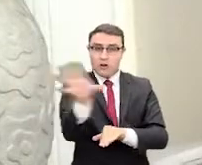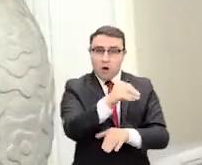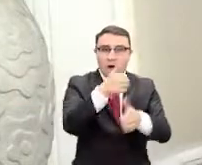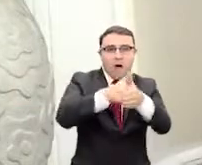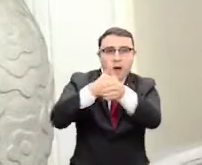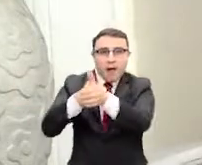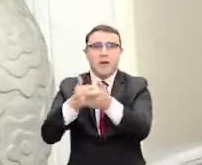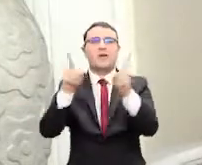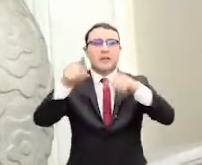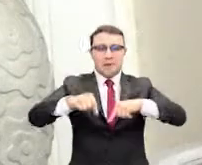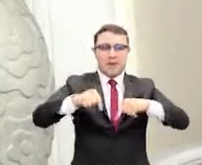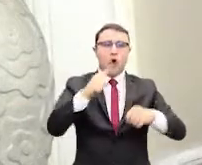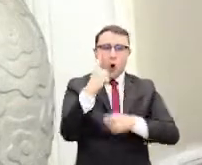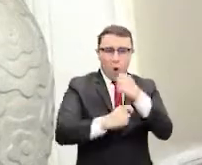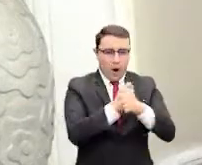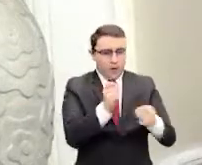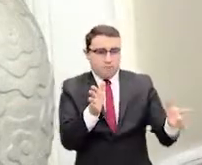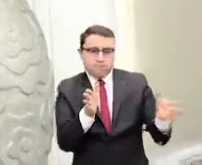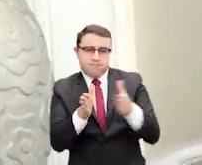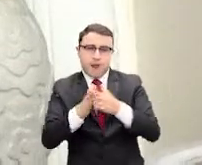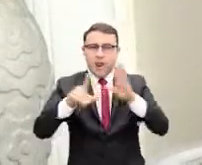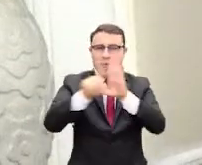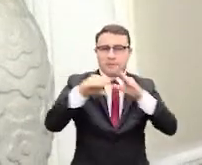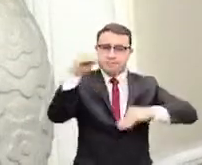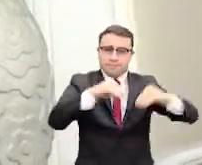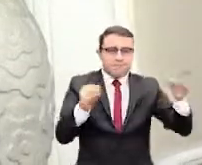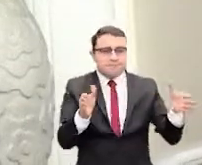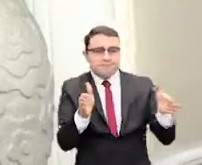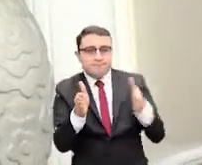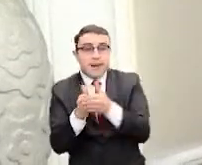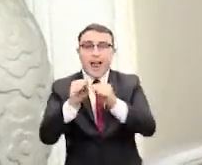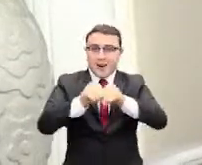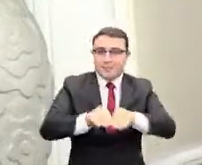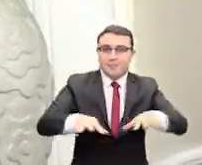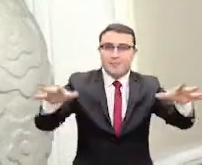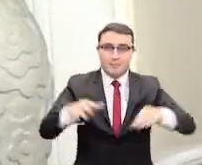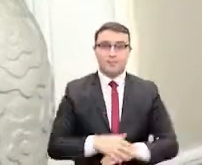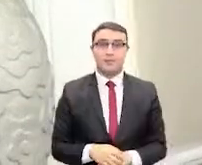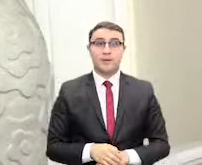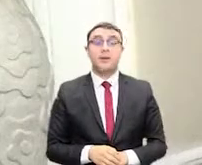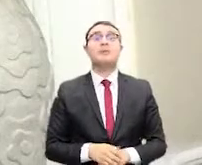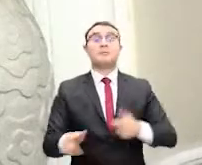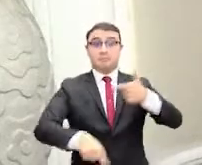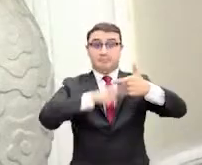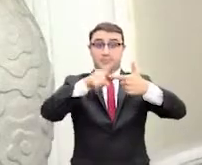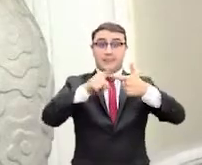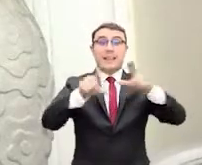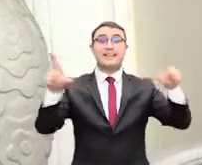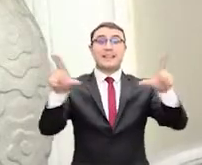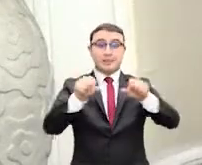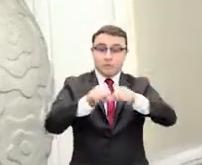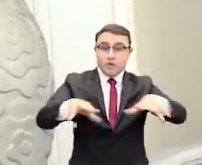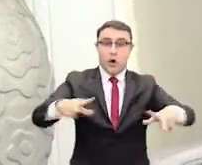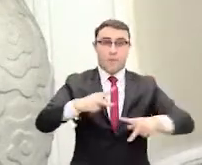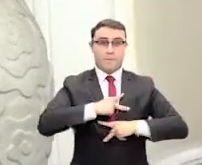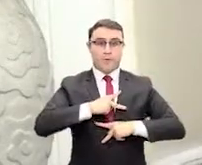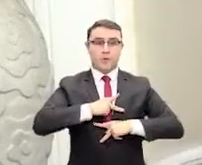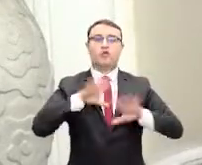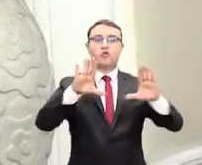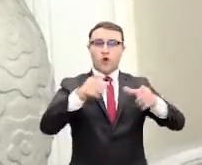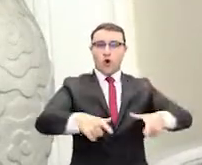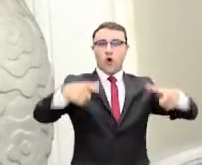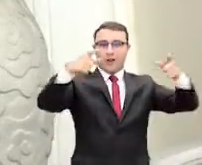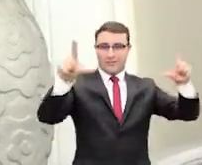por legislatura adicionalmente la entidad cuenta con un canal propio que es el canal del congreso con parrilla propia y la emisión de